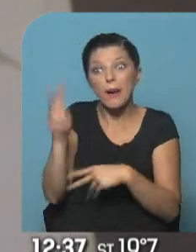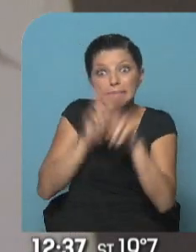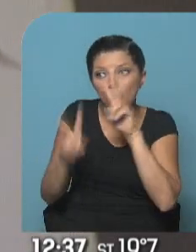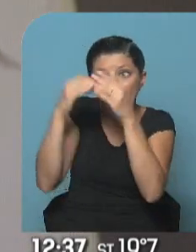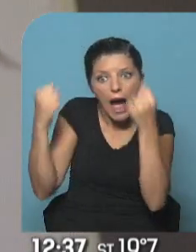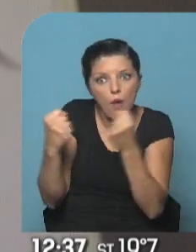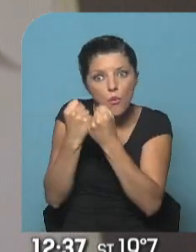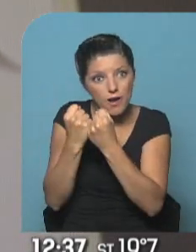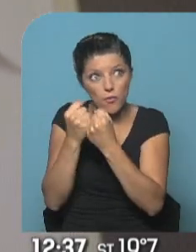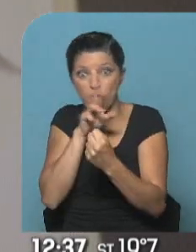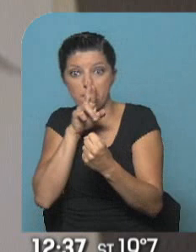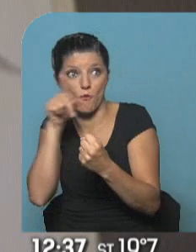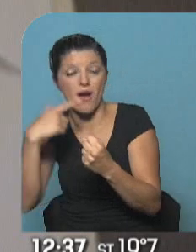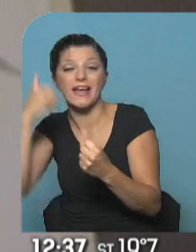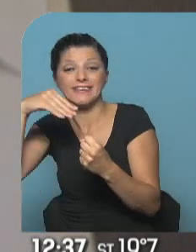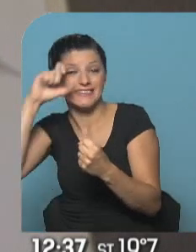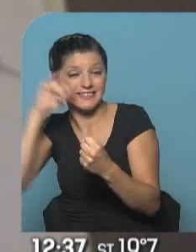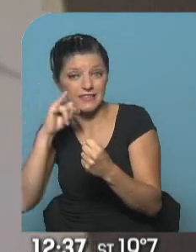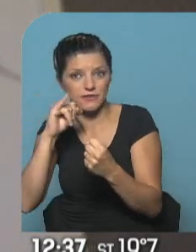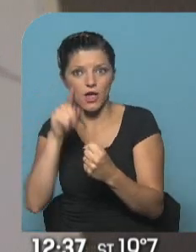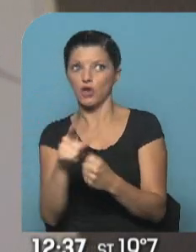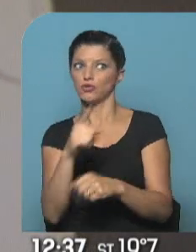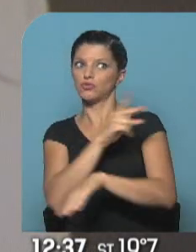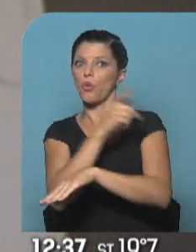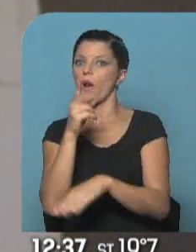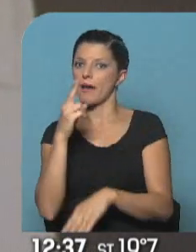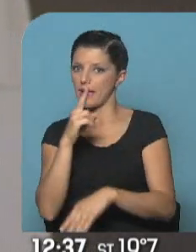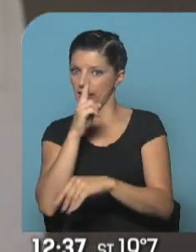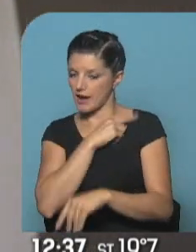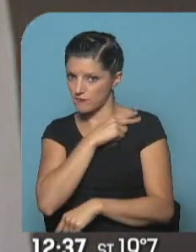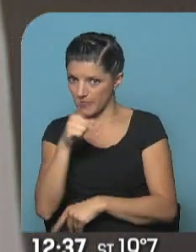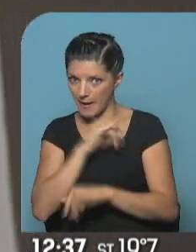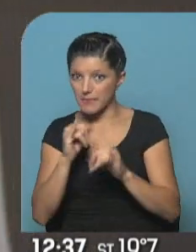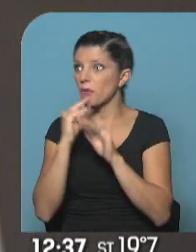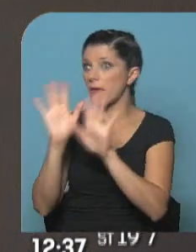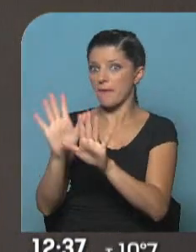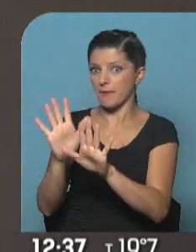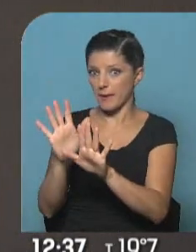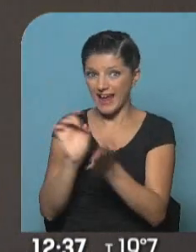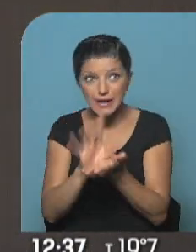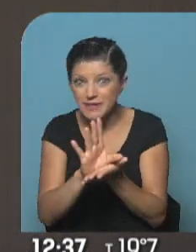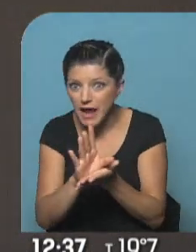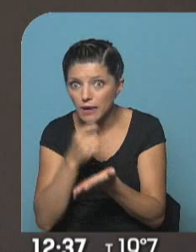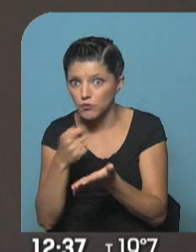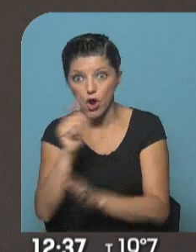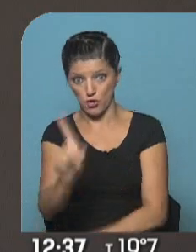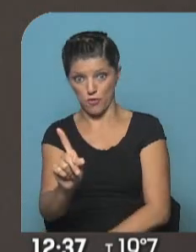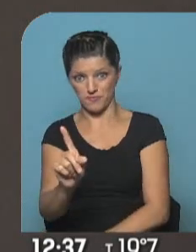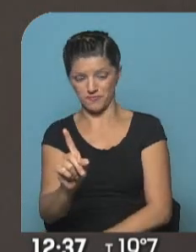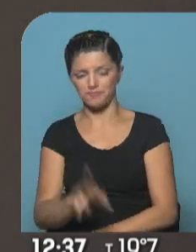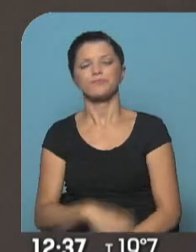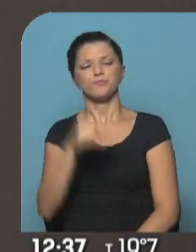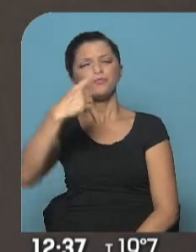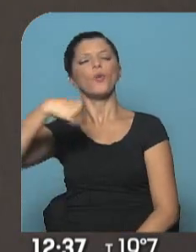salió su jefe de campaña, Rosales, a decir, no lo eliminaremos. Vos calculá que es un 20% de los votos. La